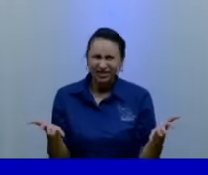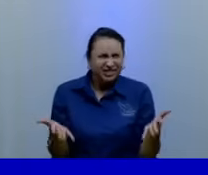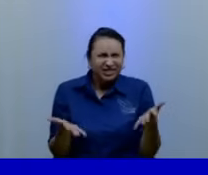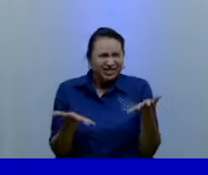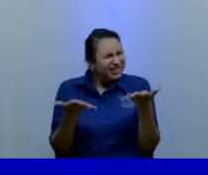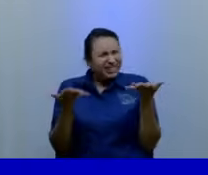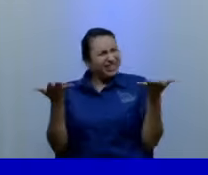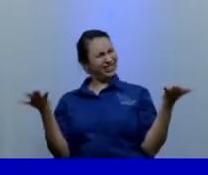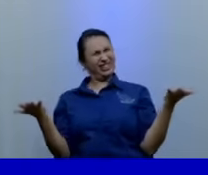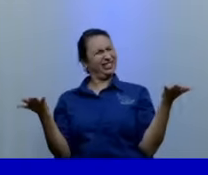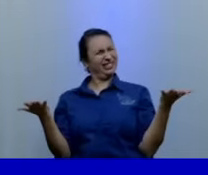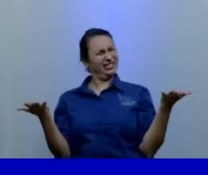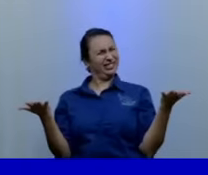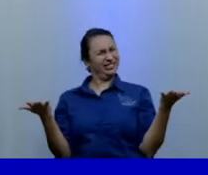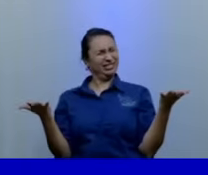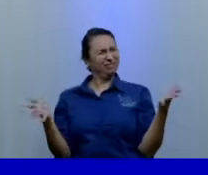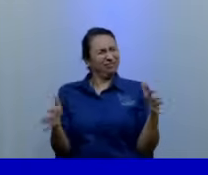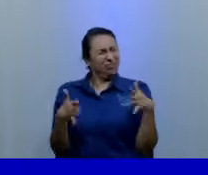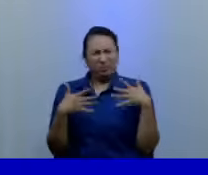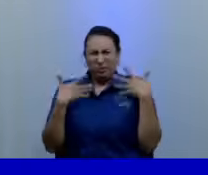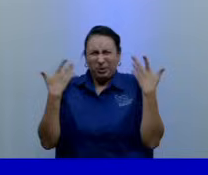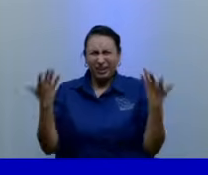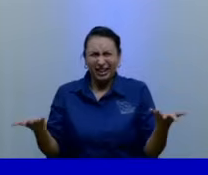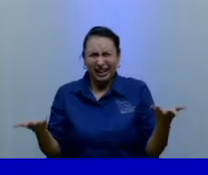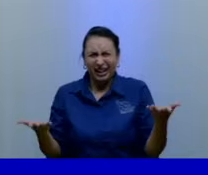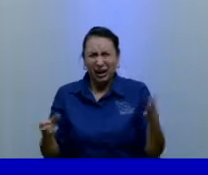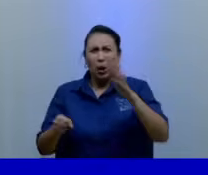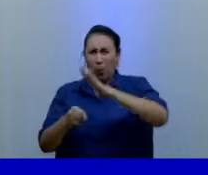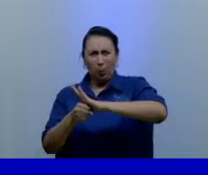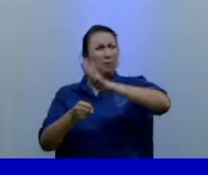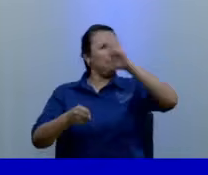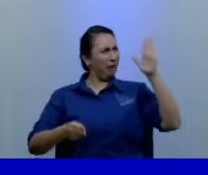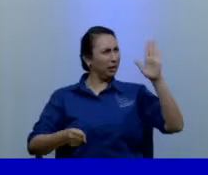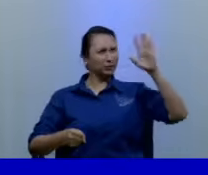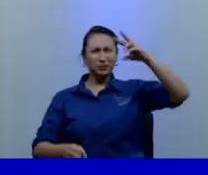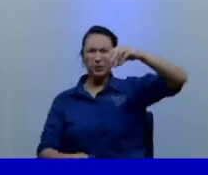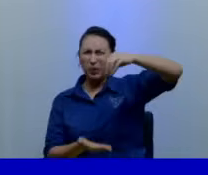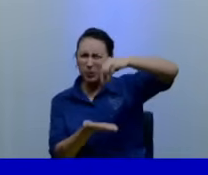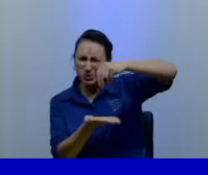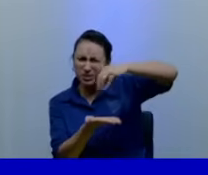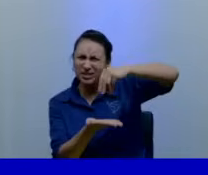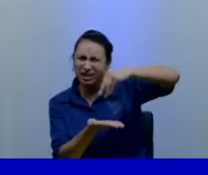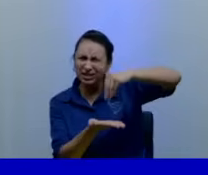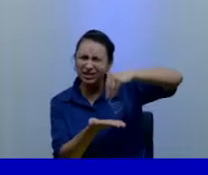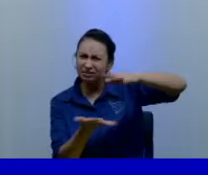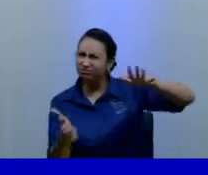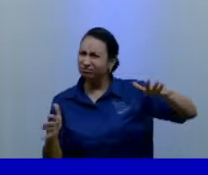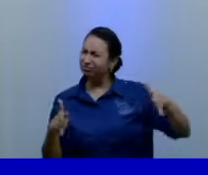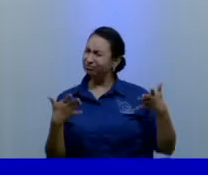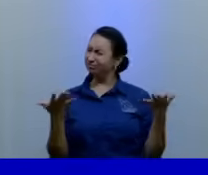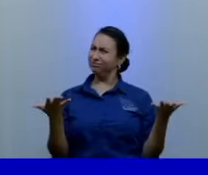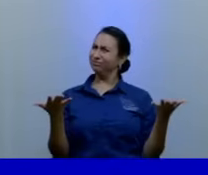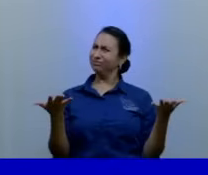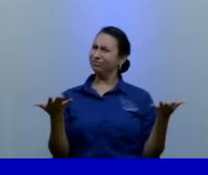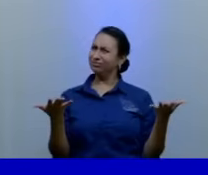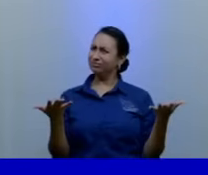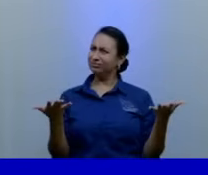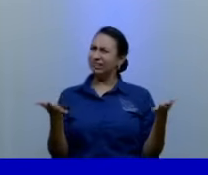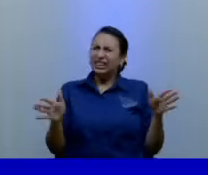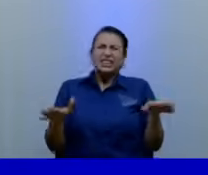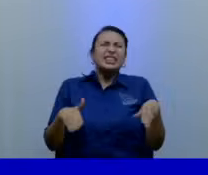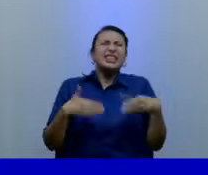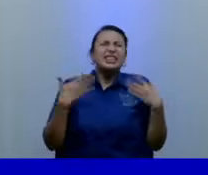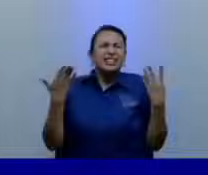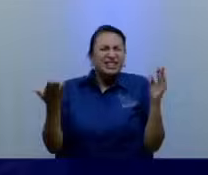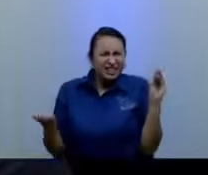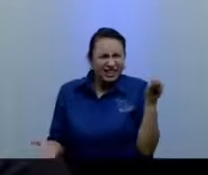¿qué tanta importancia tenía la sal entonces? Que era como un seguro, vamos a hacer este pacto, pero lo vamos a sellar con